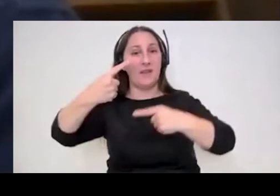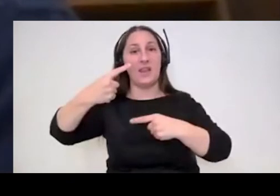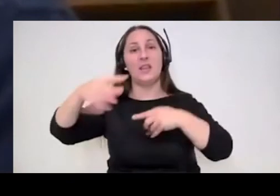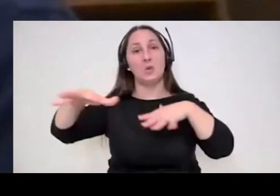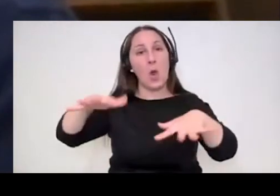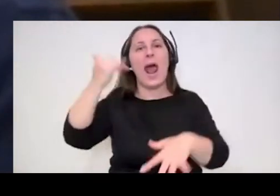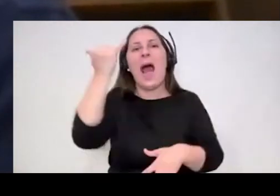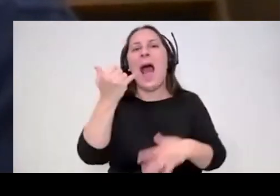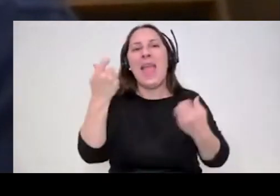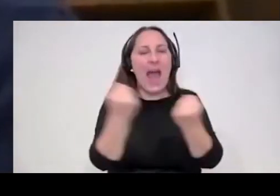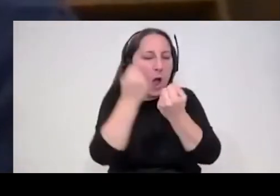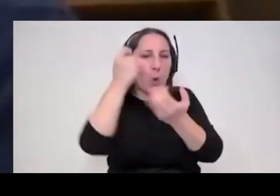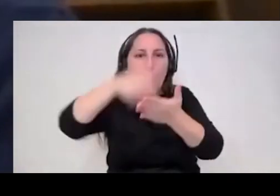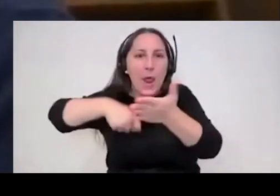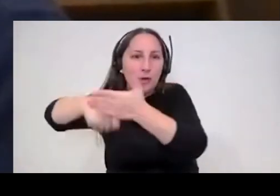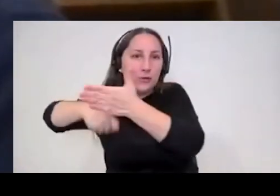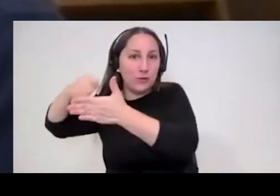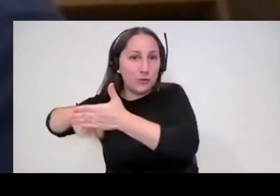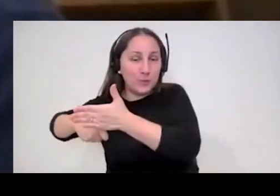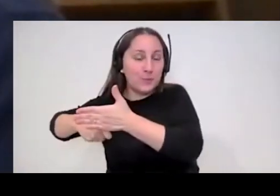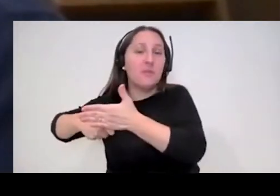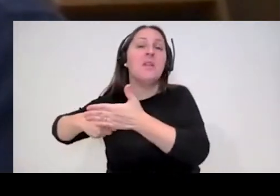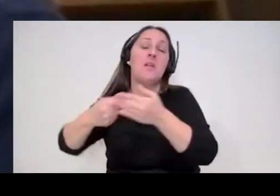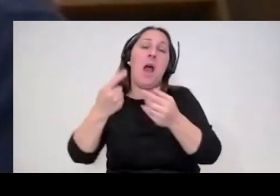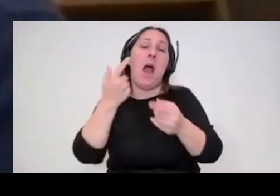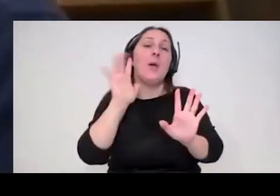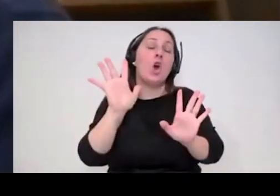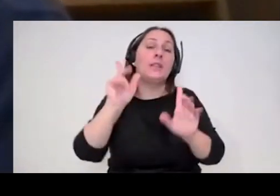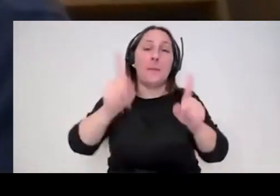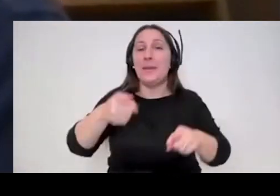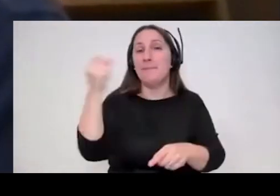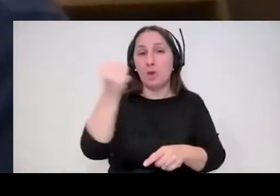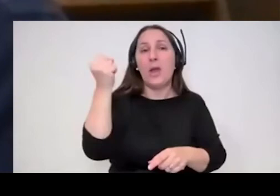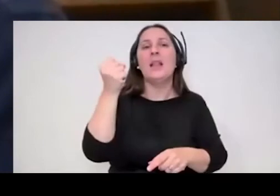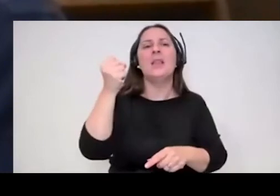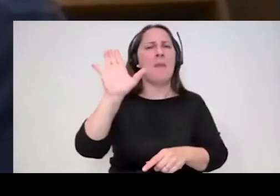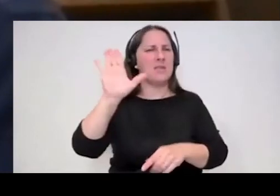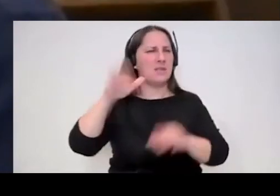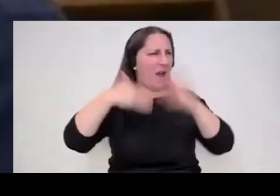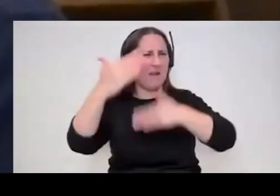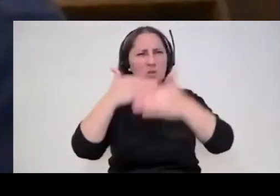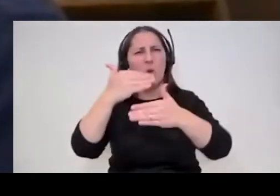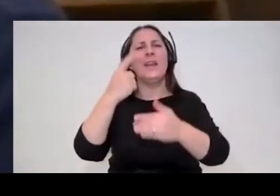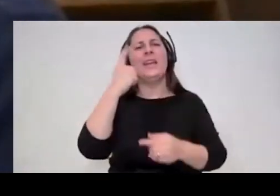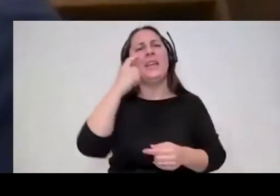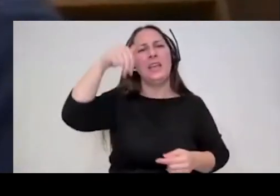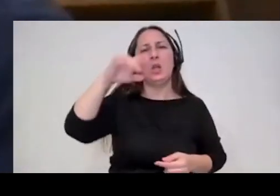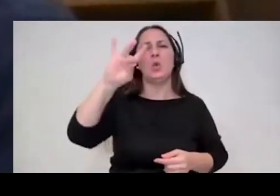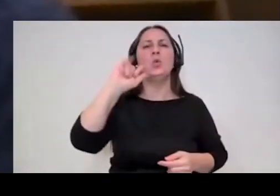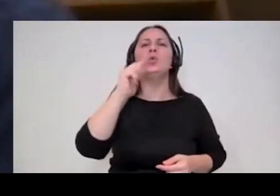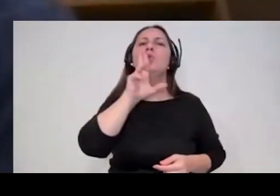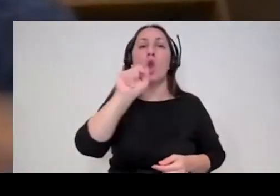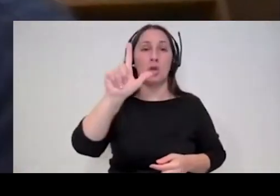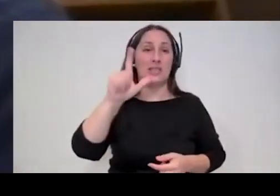de acuerdo, que también es importante. Por ejemplo, el que tiene más avanzado esto es Industriol, que es el sindicato de industria,